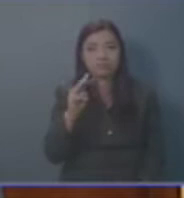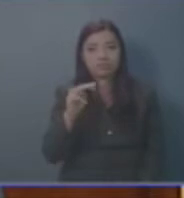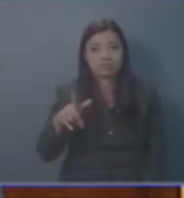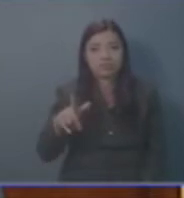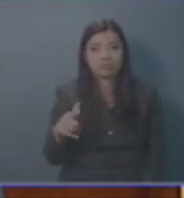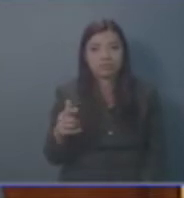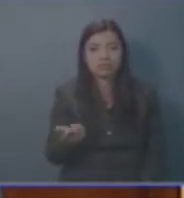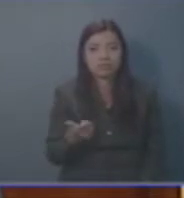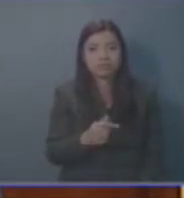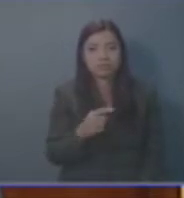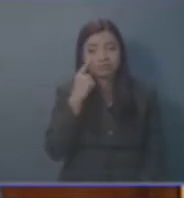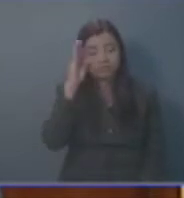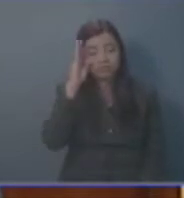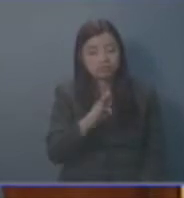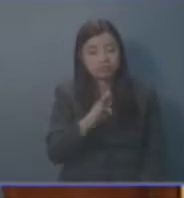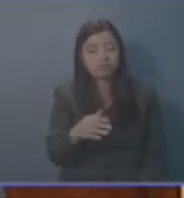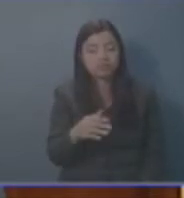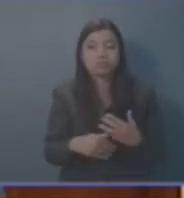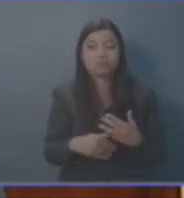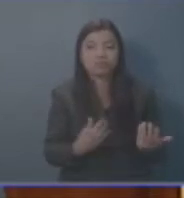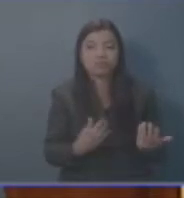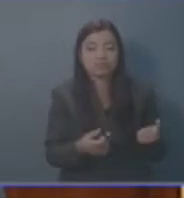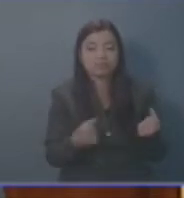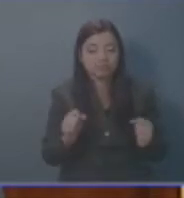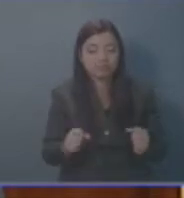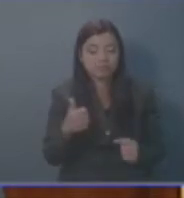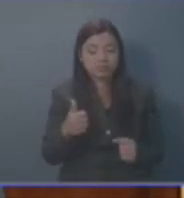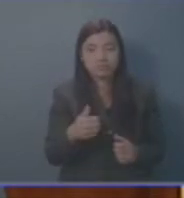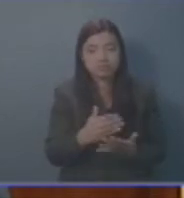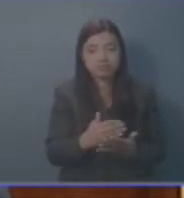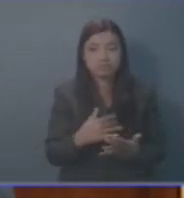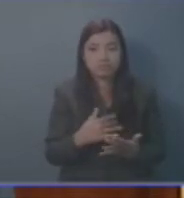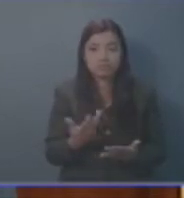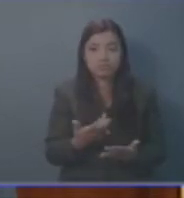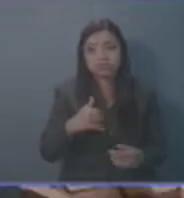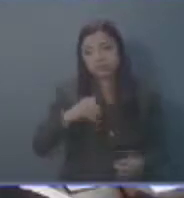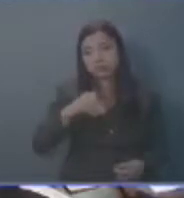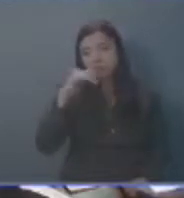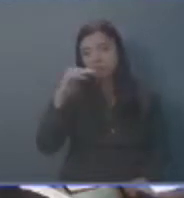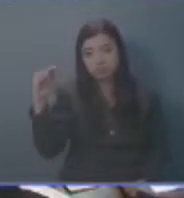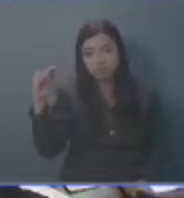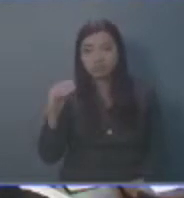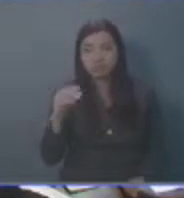miércoles esta iniciativa que sin lugar a dudas va a dejar un buen precedente en nuestro país.